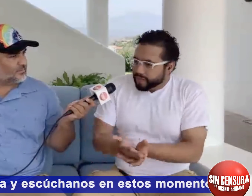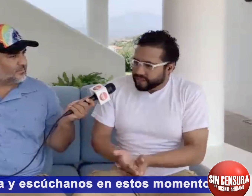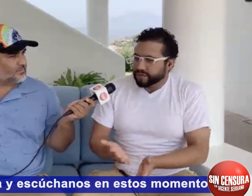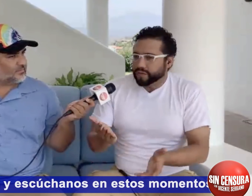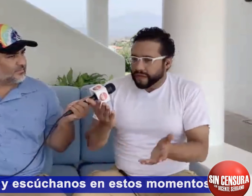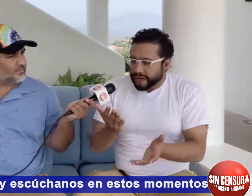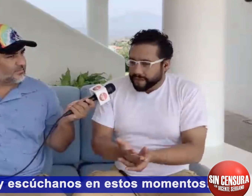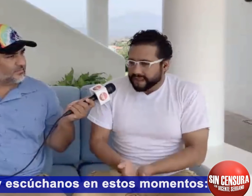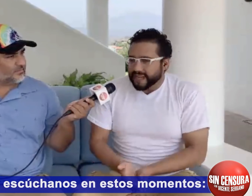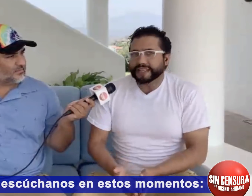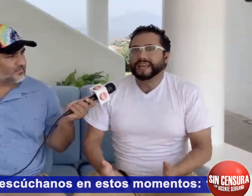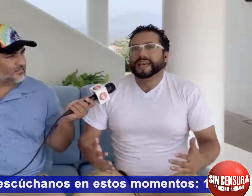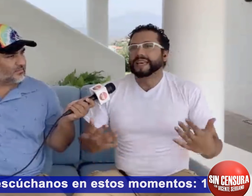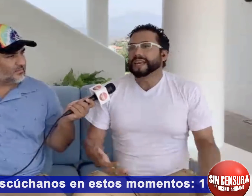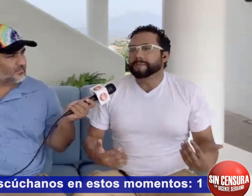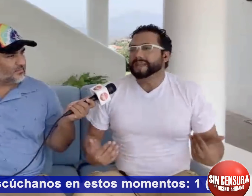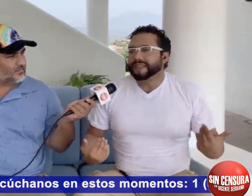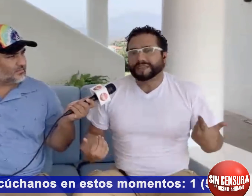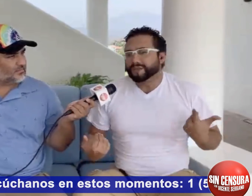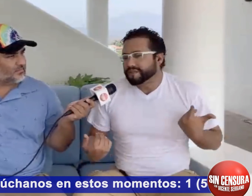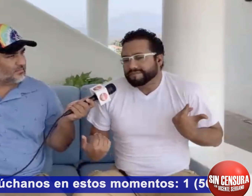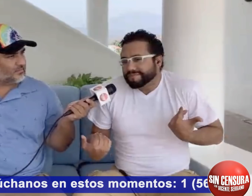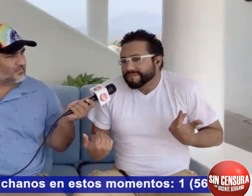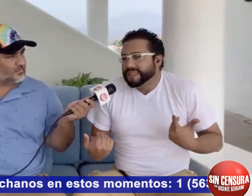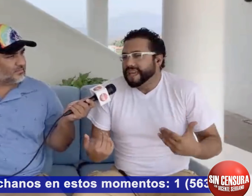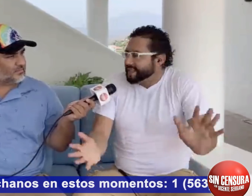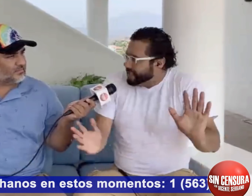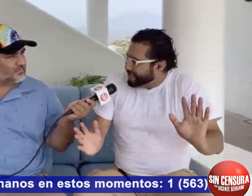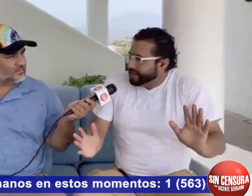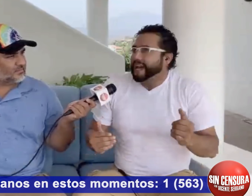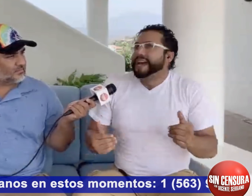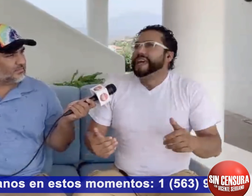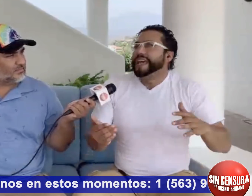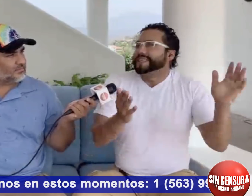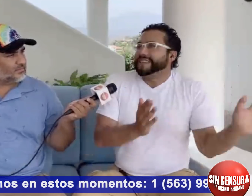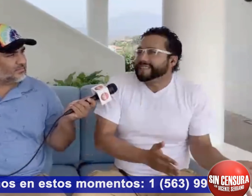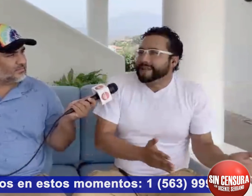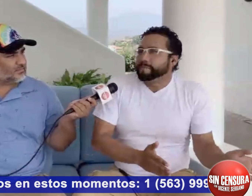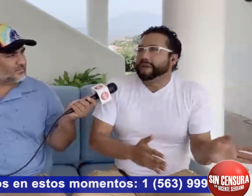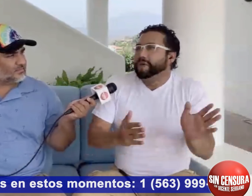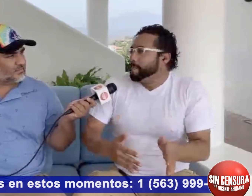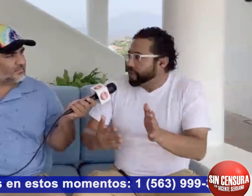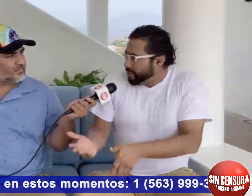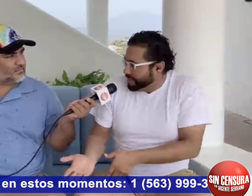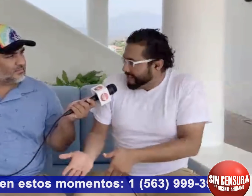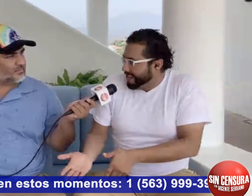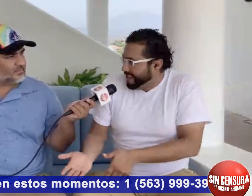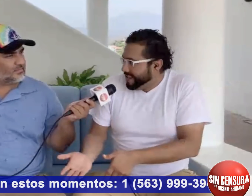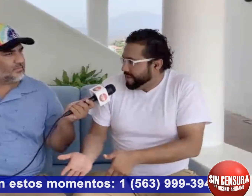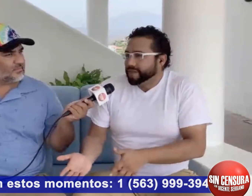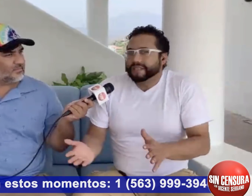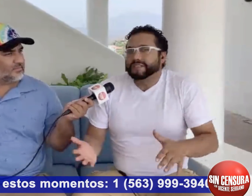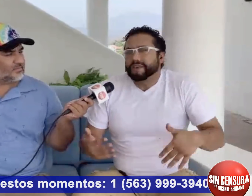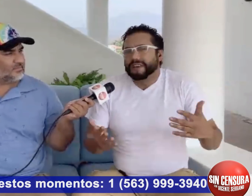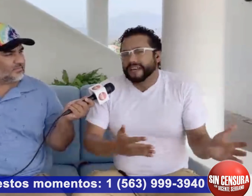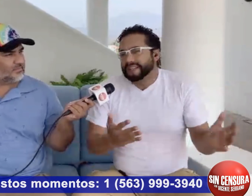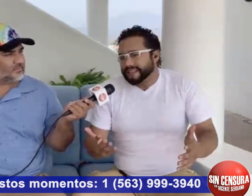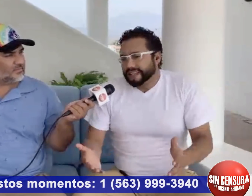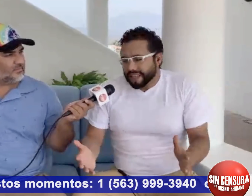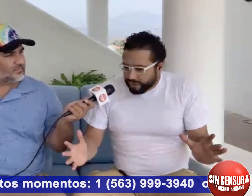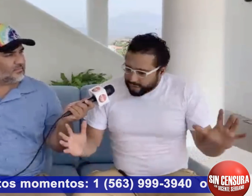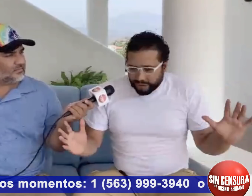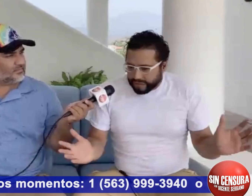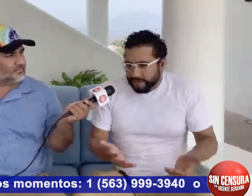muchos puestos gubernamentales que realmente son ni existen, o sea, existen pero no producen. Entonces yo creo que en